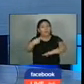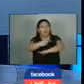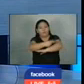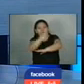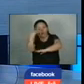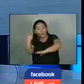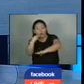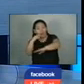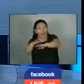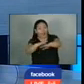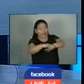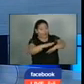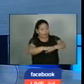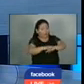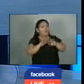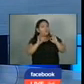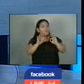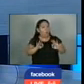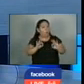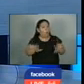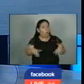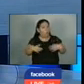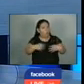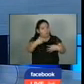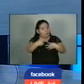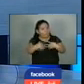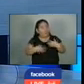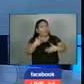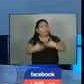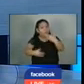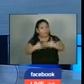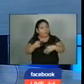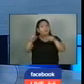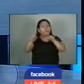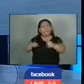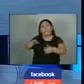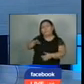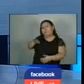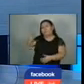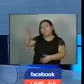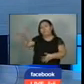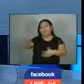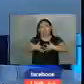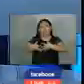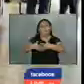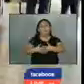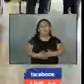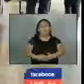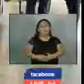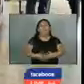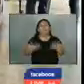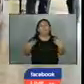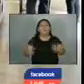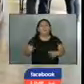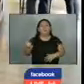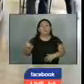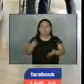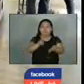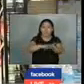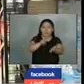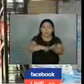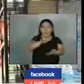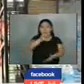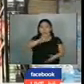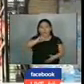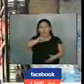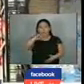fronteriza, quien hizo el llamado a buscar las vías legales para llegar a los Estados Unidos. Más de 2.000 visas de trabajo